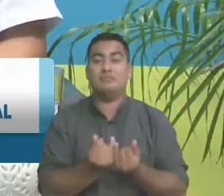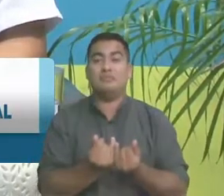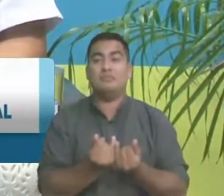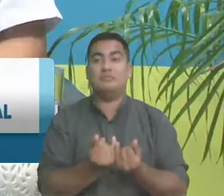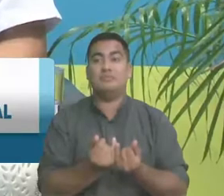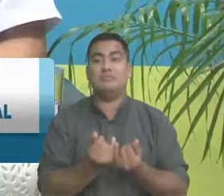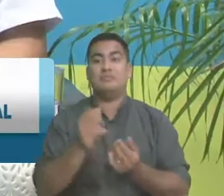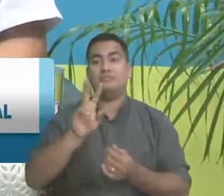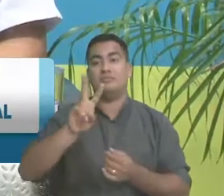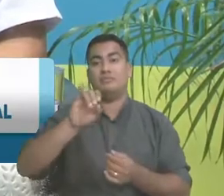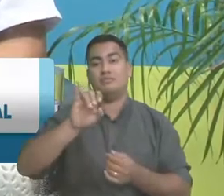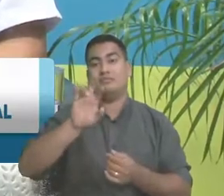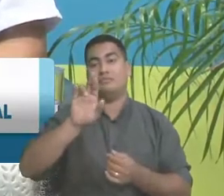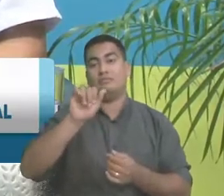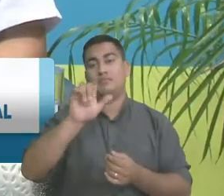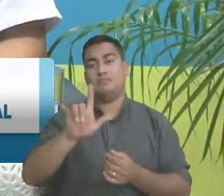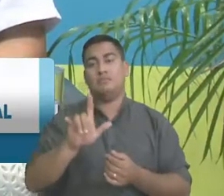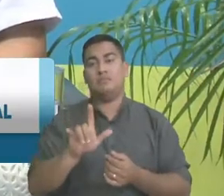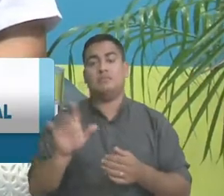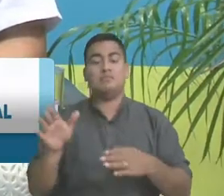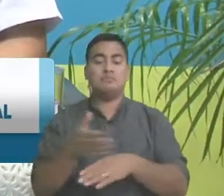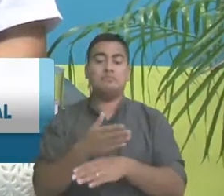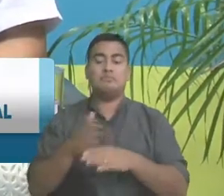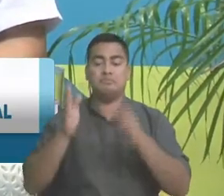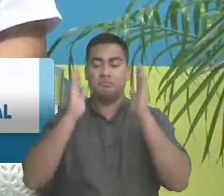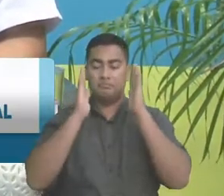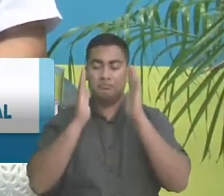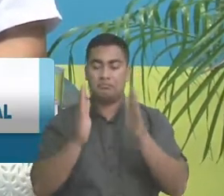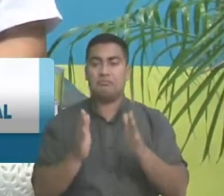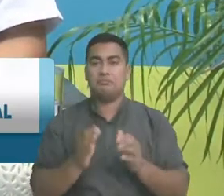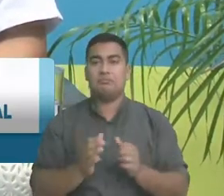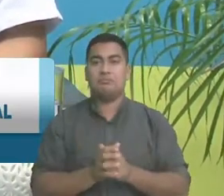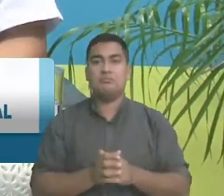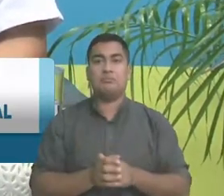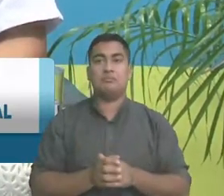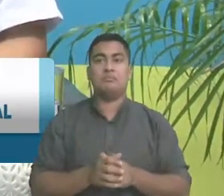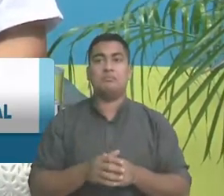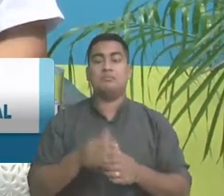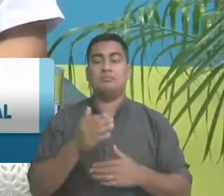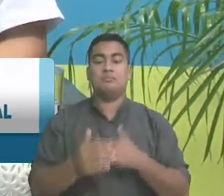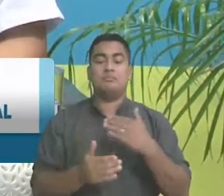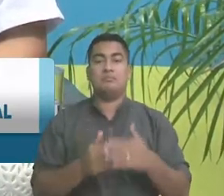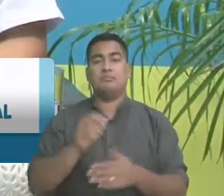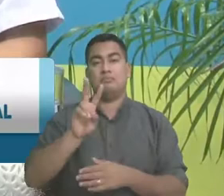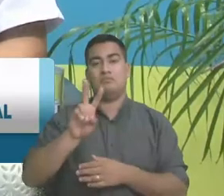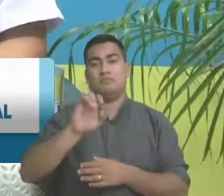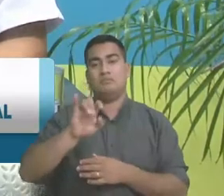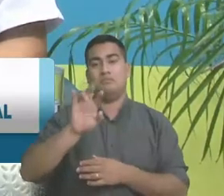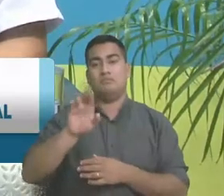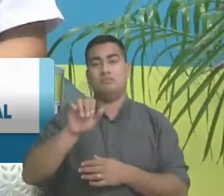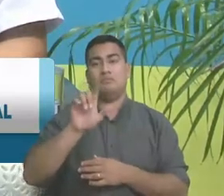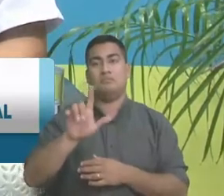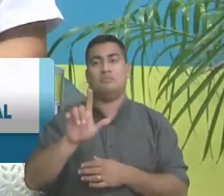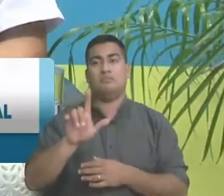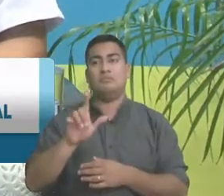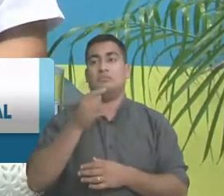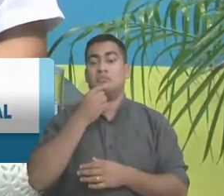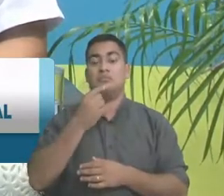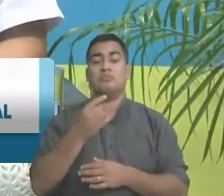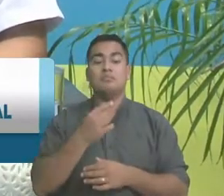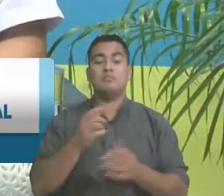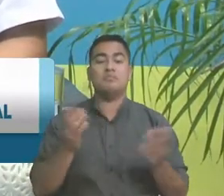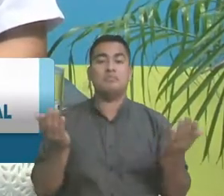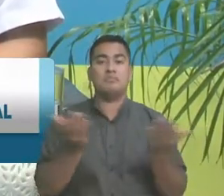proceso viral, ya es otro nivel de atención donde requiere antibióticos. Los procesos virales se manejan en primera unidad